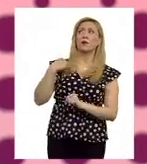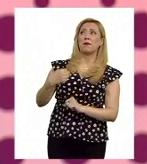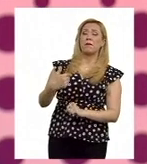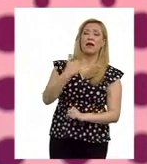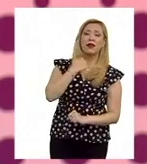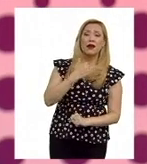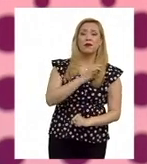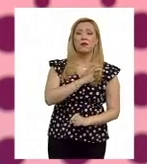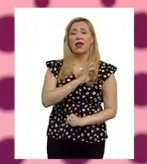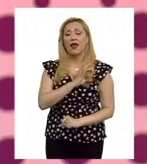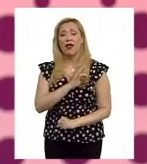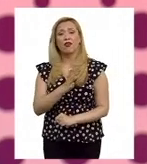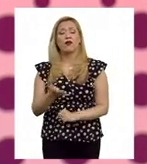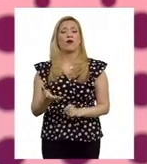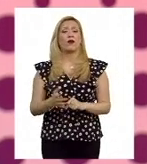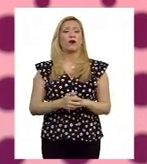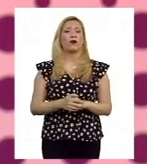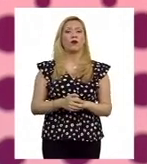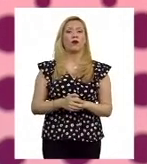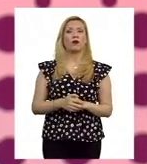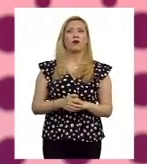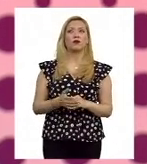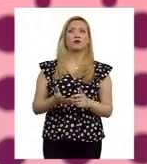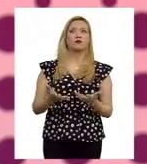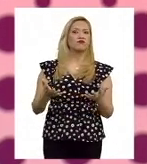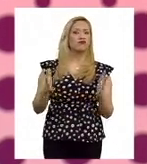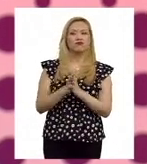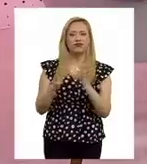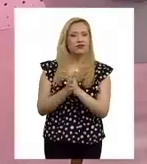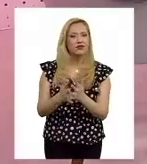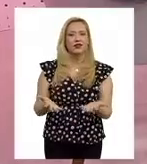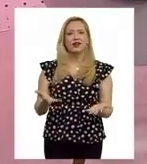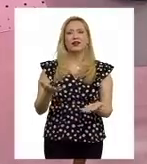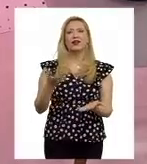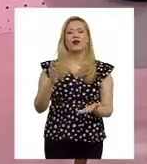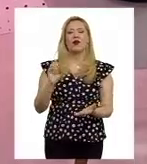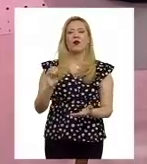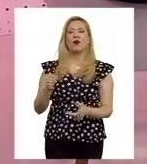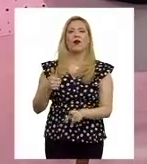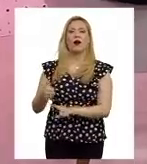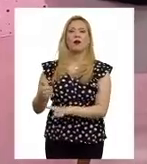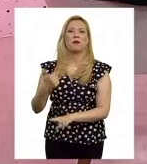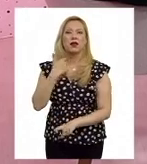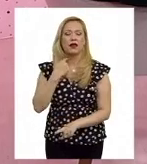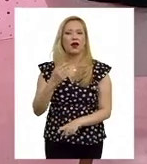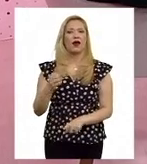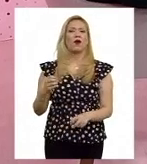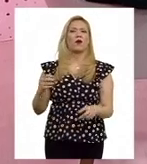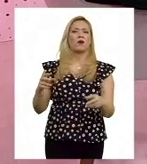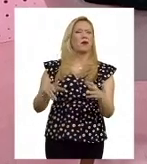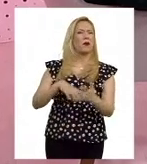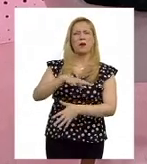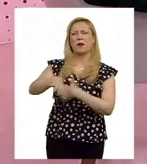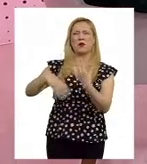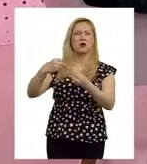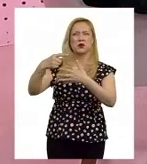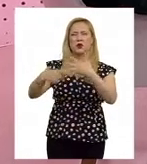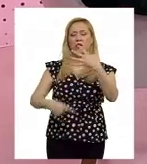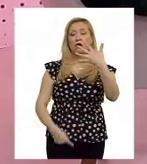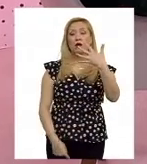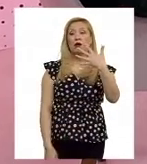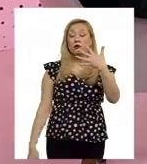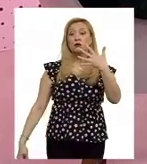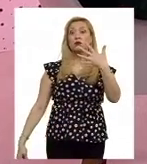fundado, o por guerras, por masivas violaciones de derechos humanos, por conflictos internos, etcétera, etcétera.